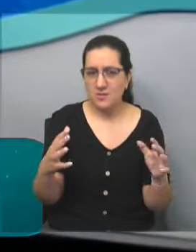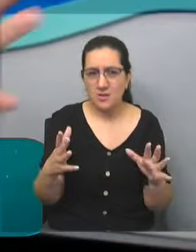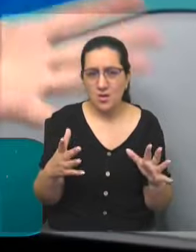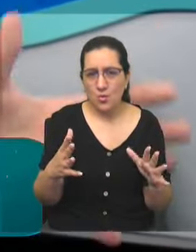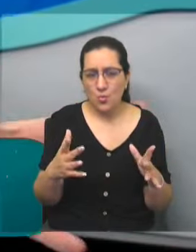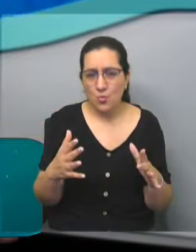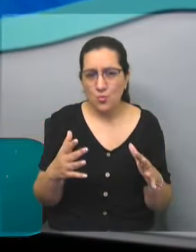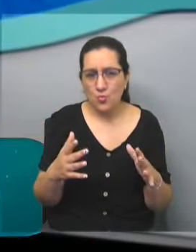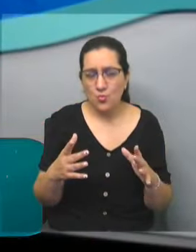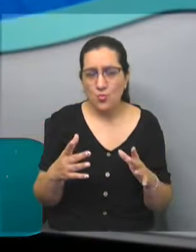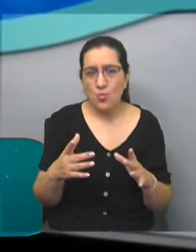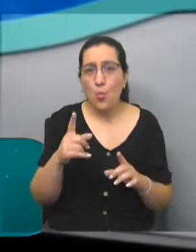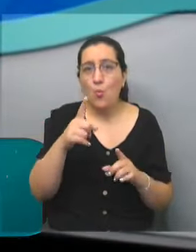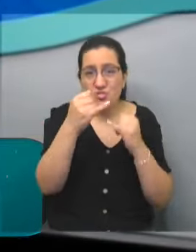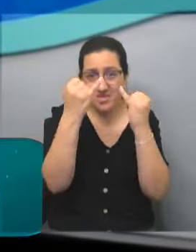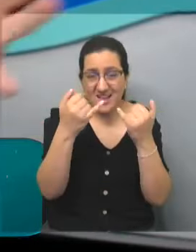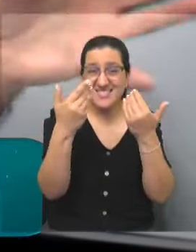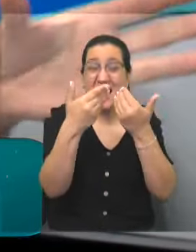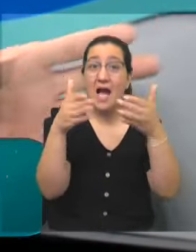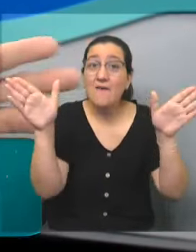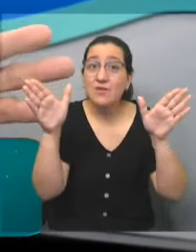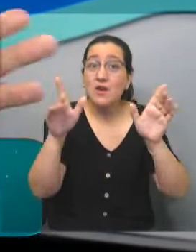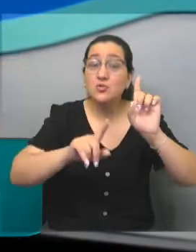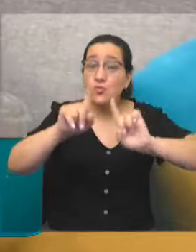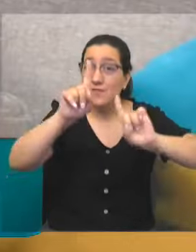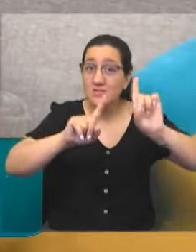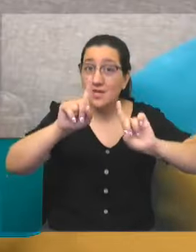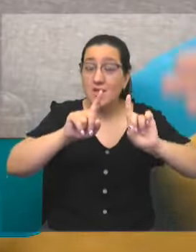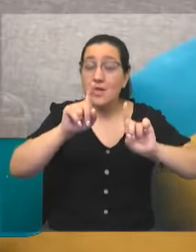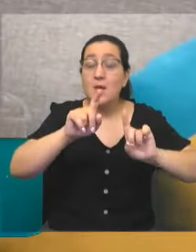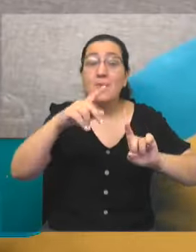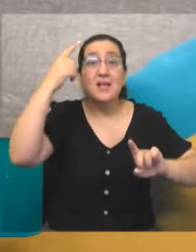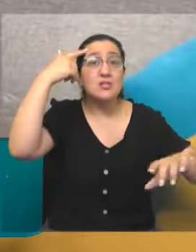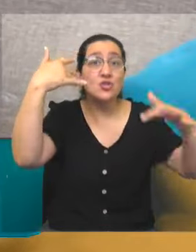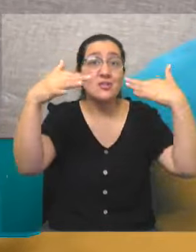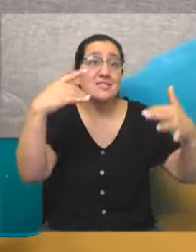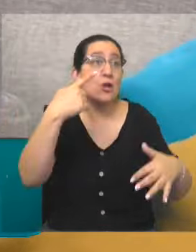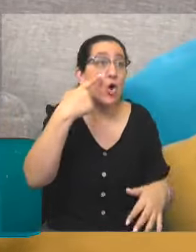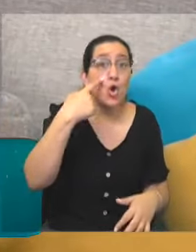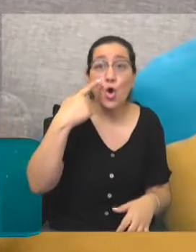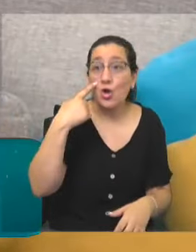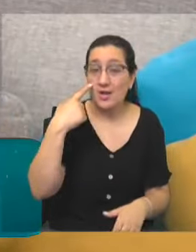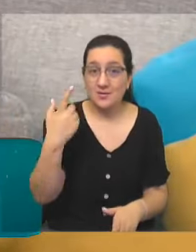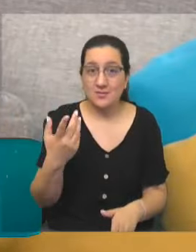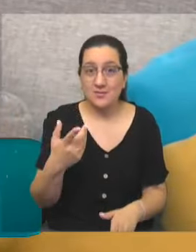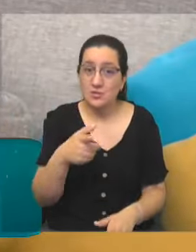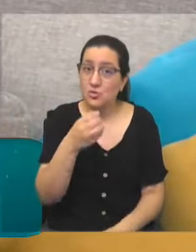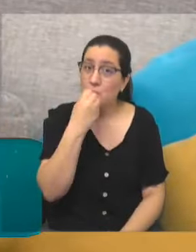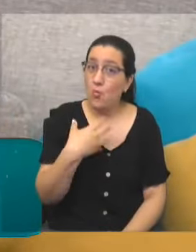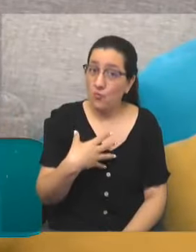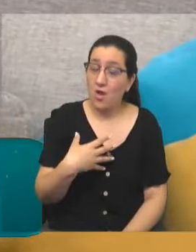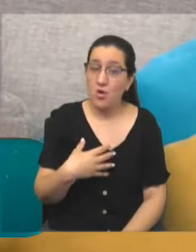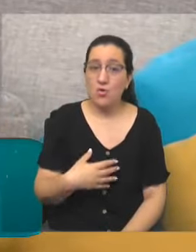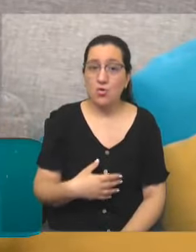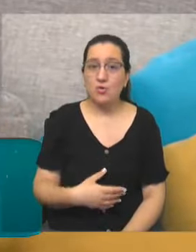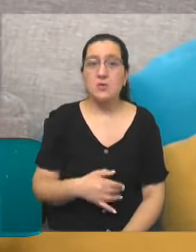se abrían las universidades para que la gente pudiera ir y lo siguen haciendo. Y hay charlas también. Porque eso está bueno. Está la Expoduca que se